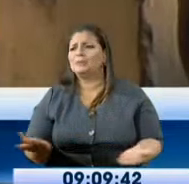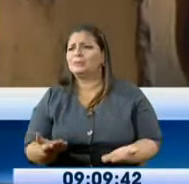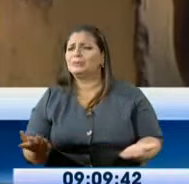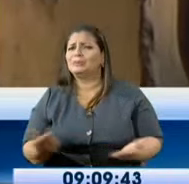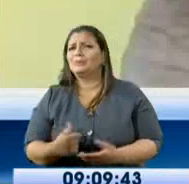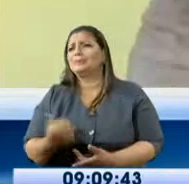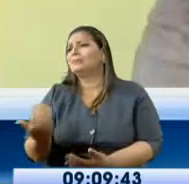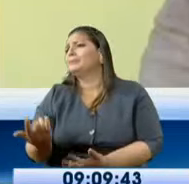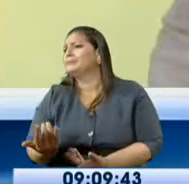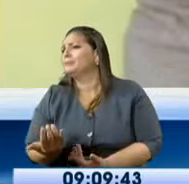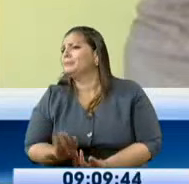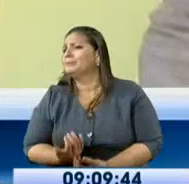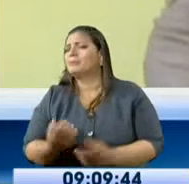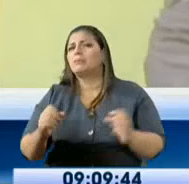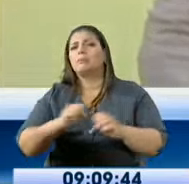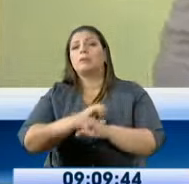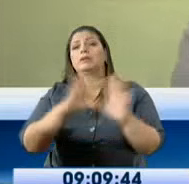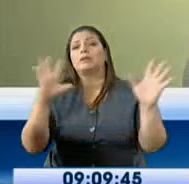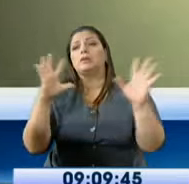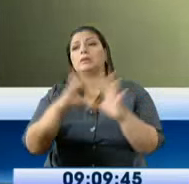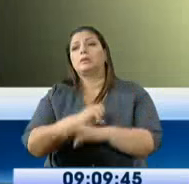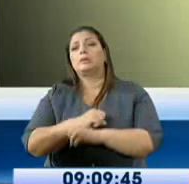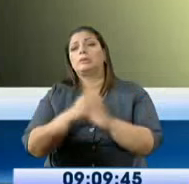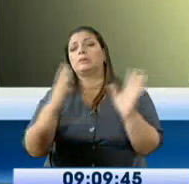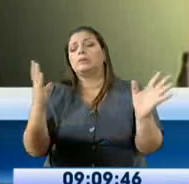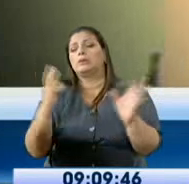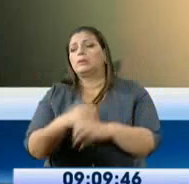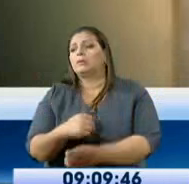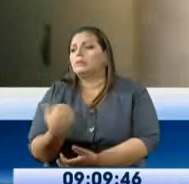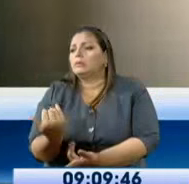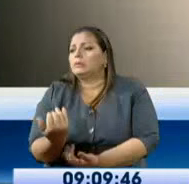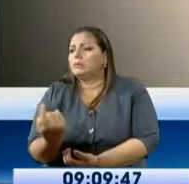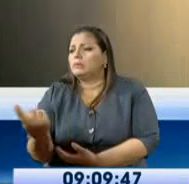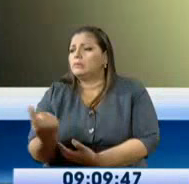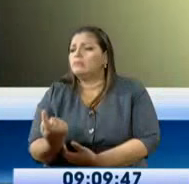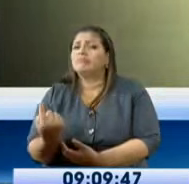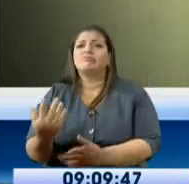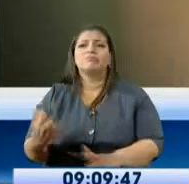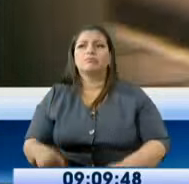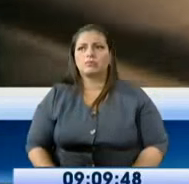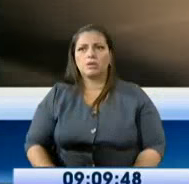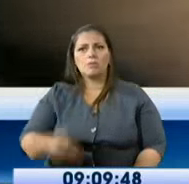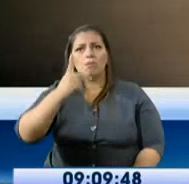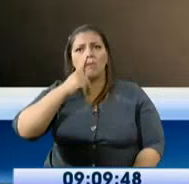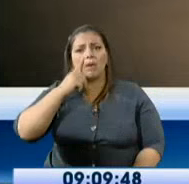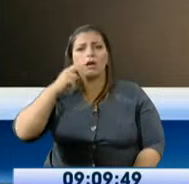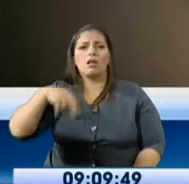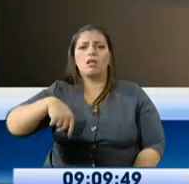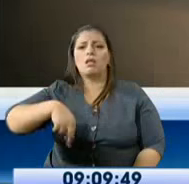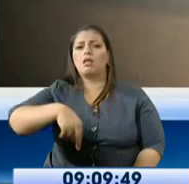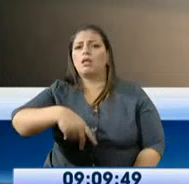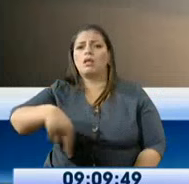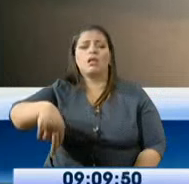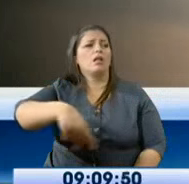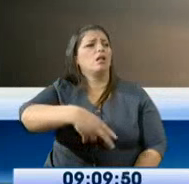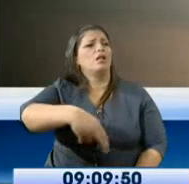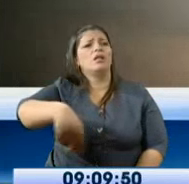regreso. Y un padre que no se cansa de caminar buscando a su pequeño. Que lo va mucho bastante